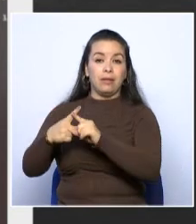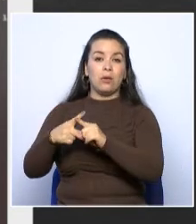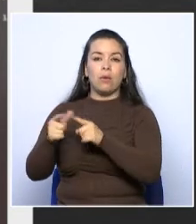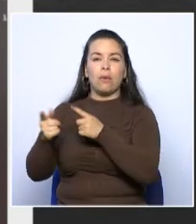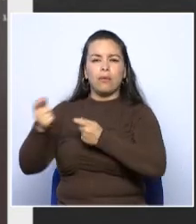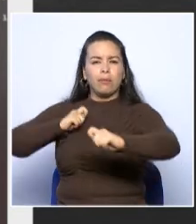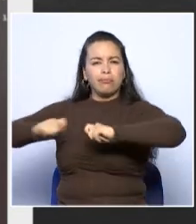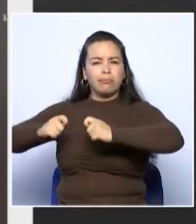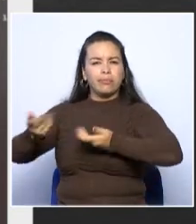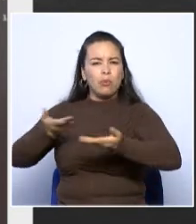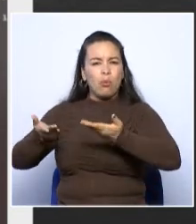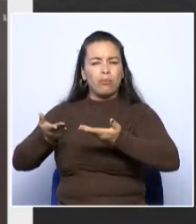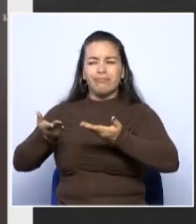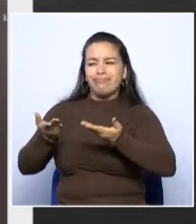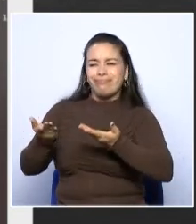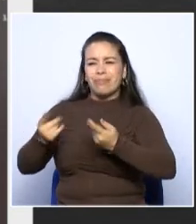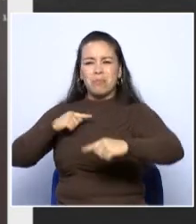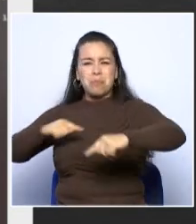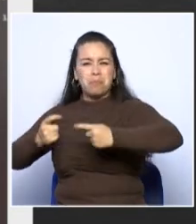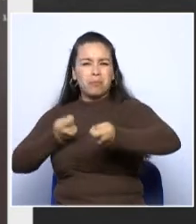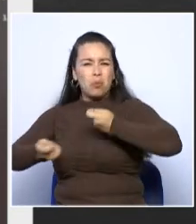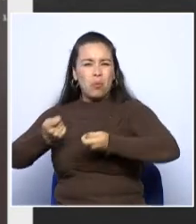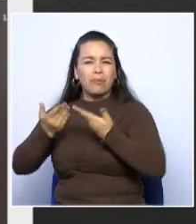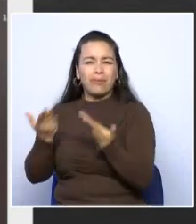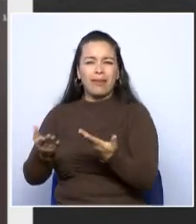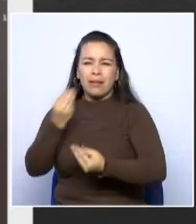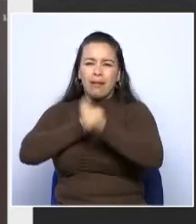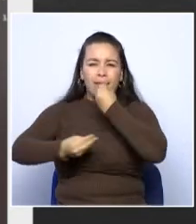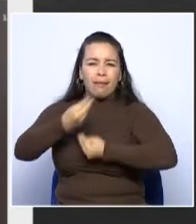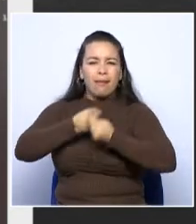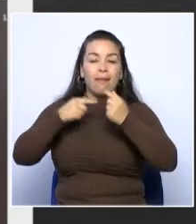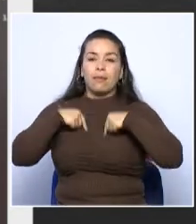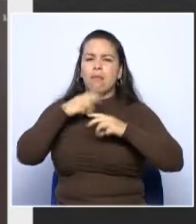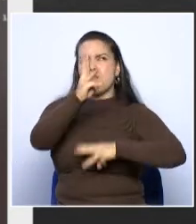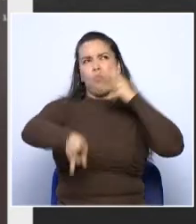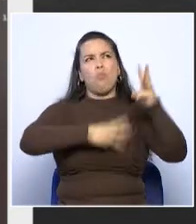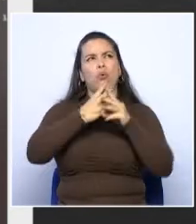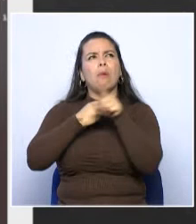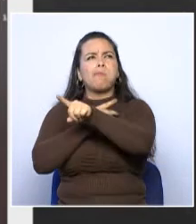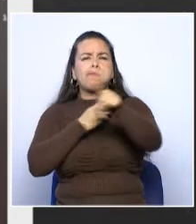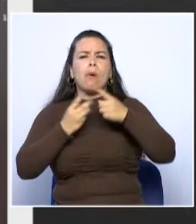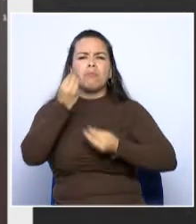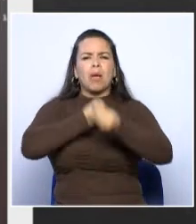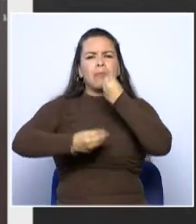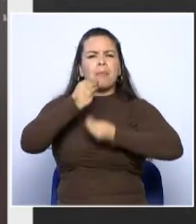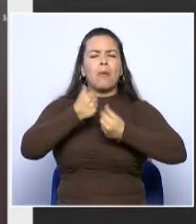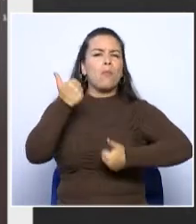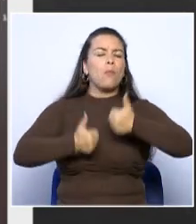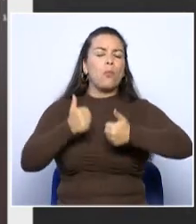de alimentos, y encontramos que muy particularmente en el mundo, el tipo de alimentación que estamos teniendo